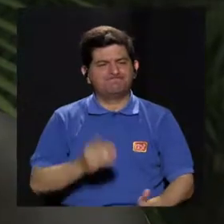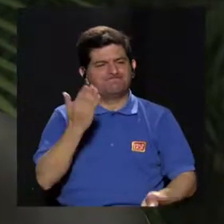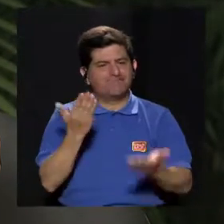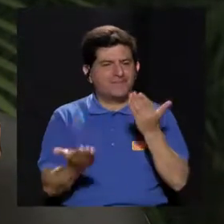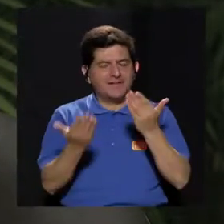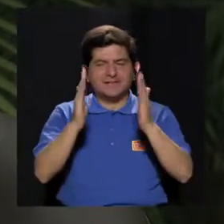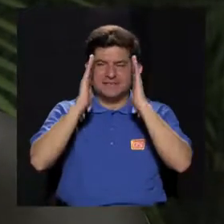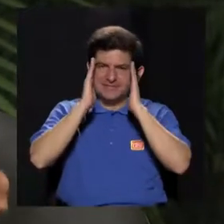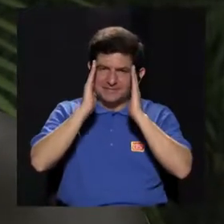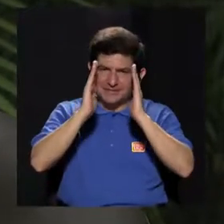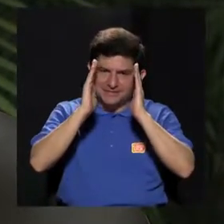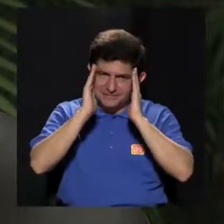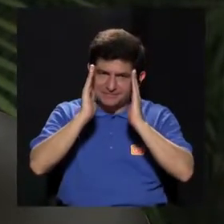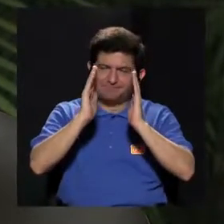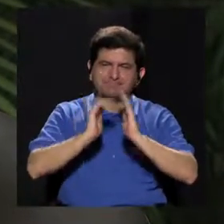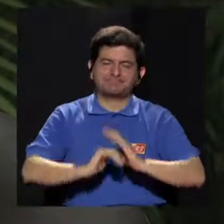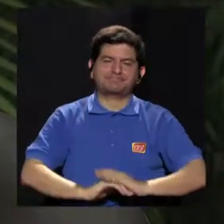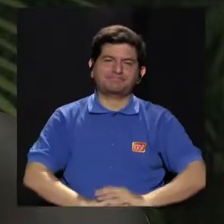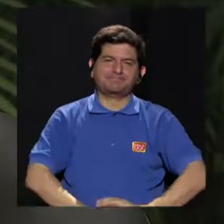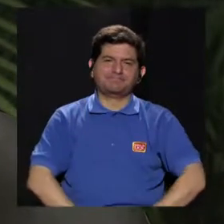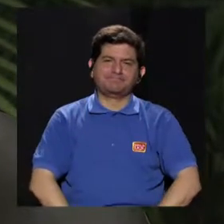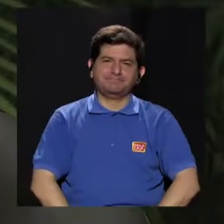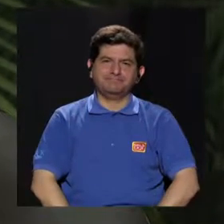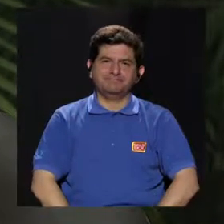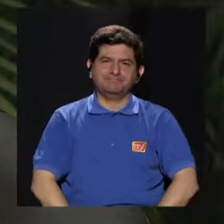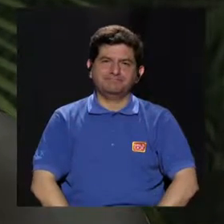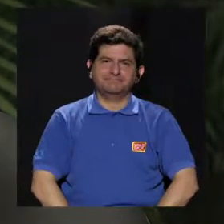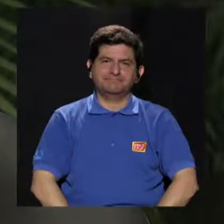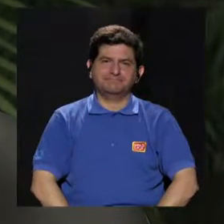tal vez si nos escuchan